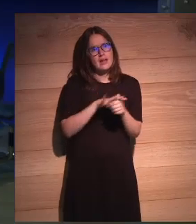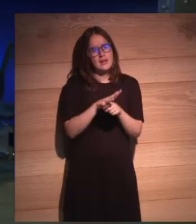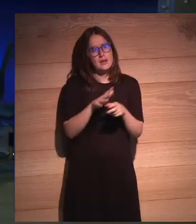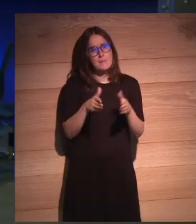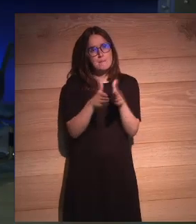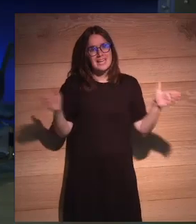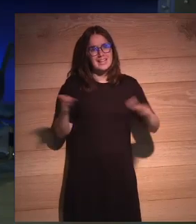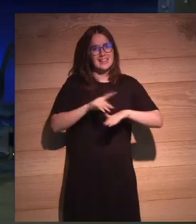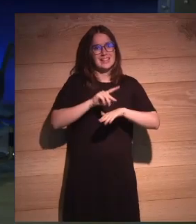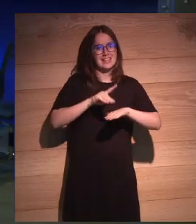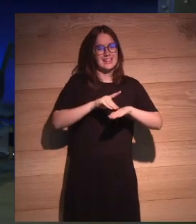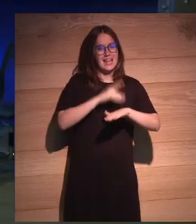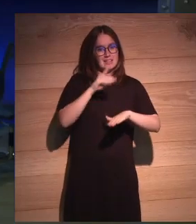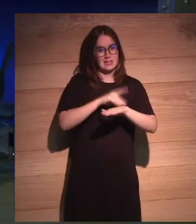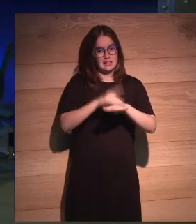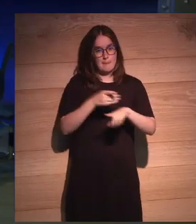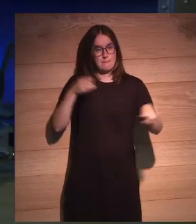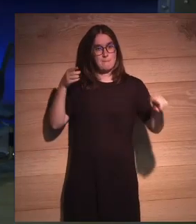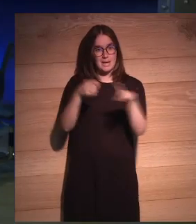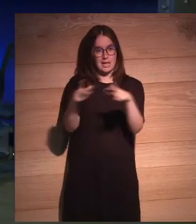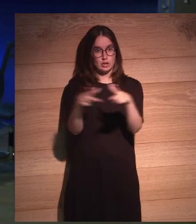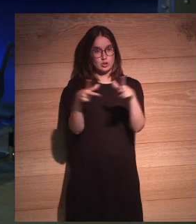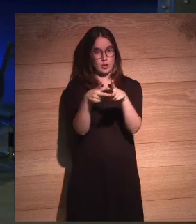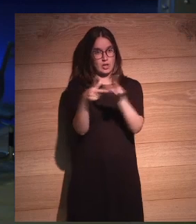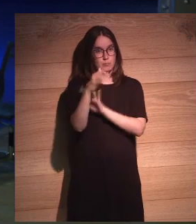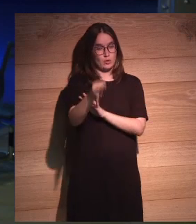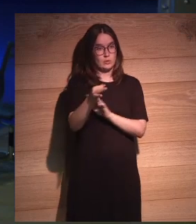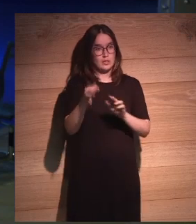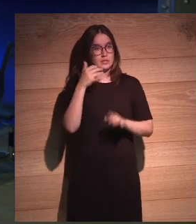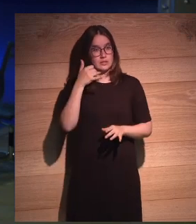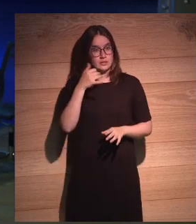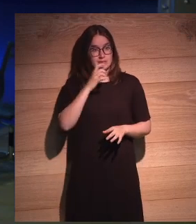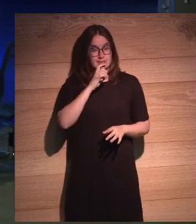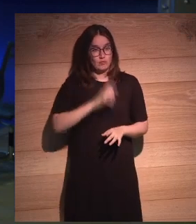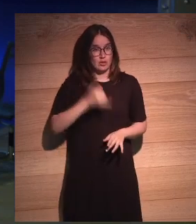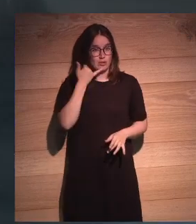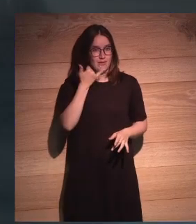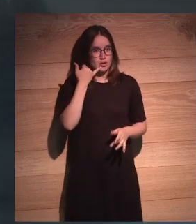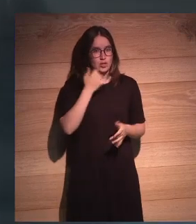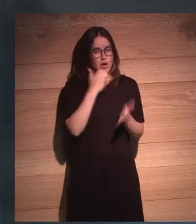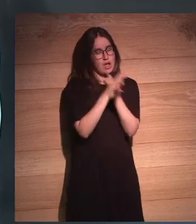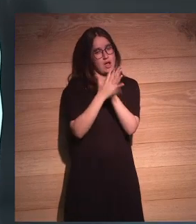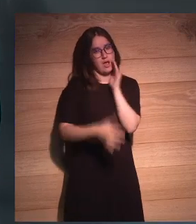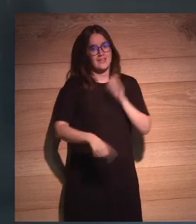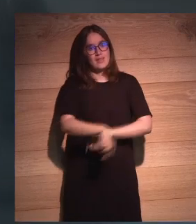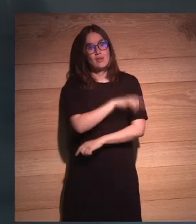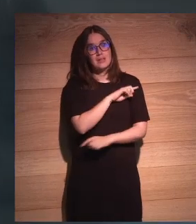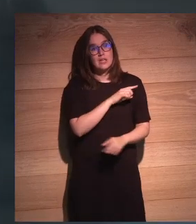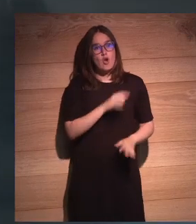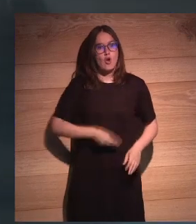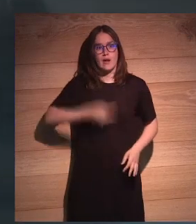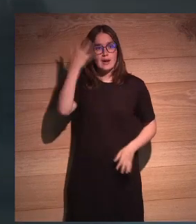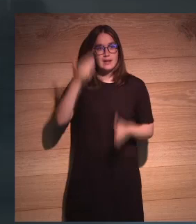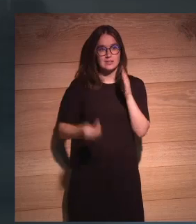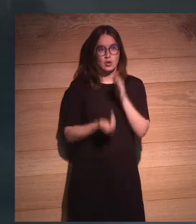Big Data for Social Good de Telefónica. Yo he hablado demasiado. Confío en que esta jornada